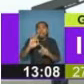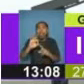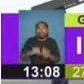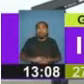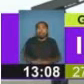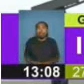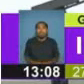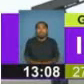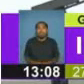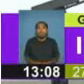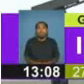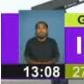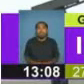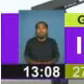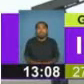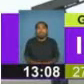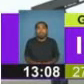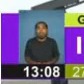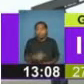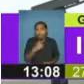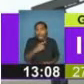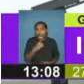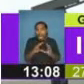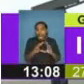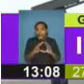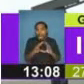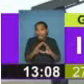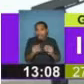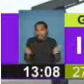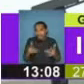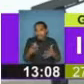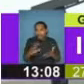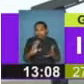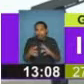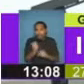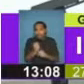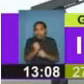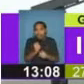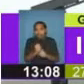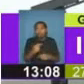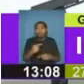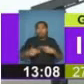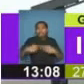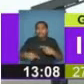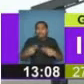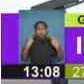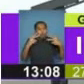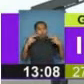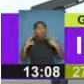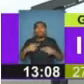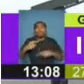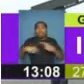complementan todo lo que venimos haciendo en materia de desarrollo turístico de desarrollo del litio desarrollo